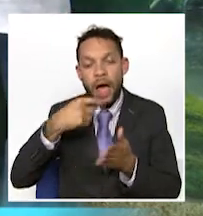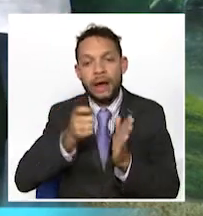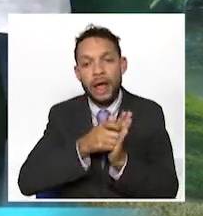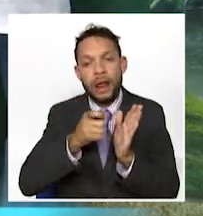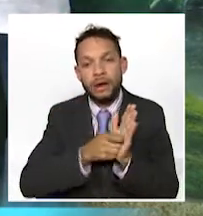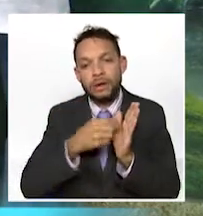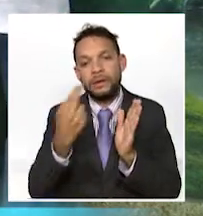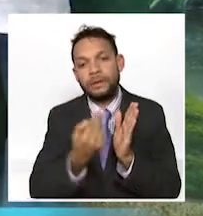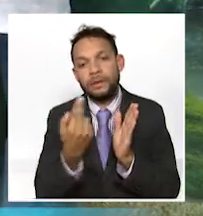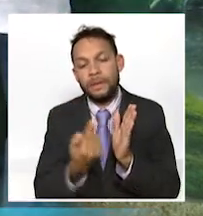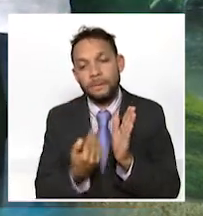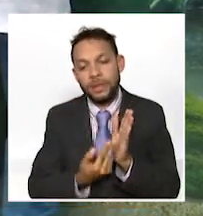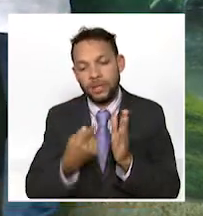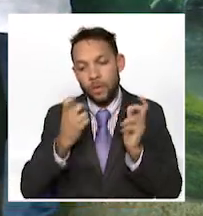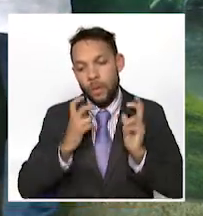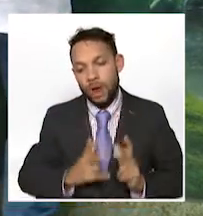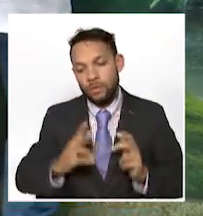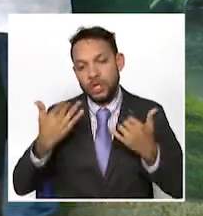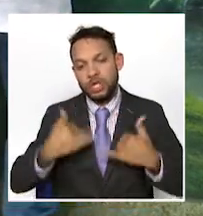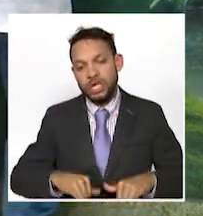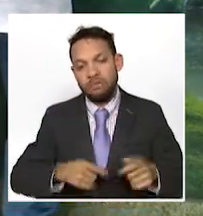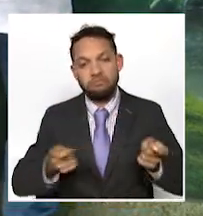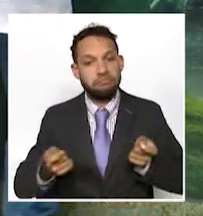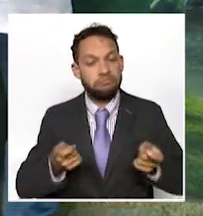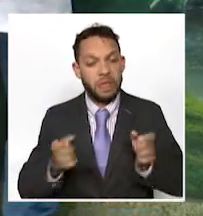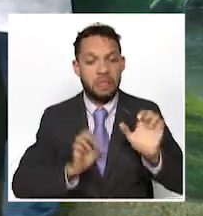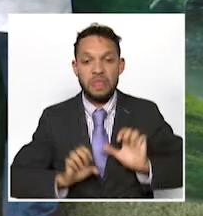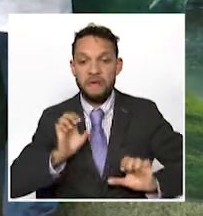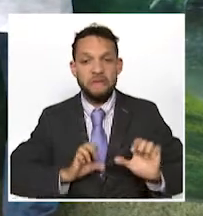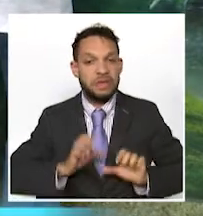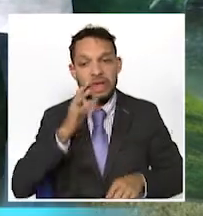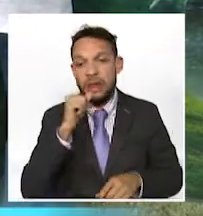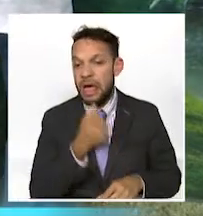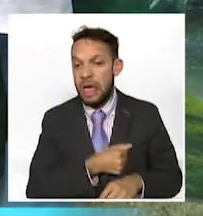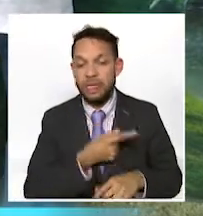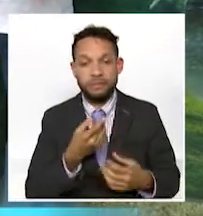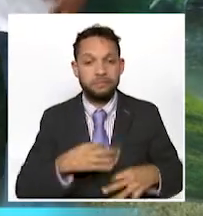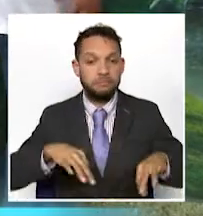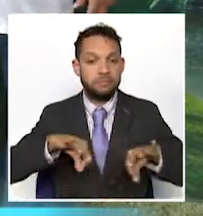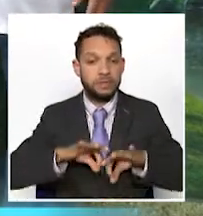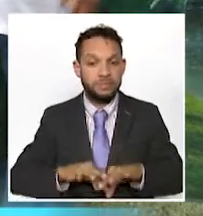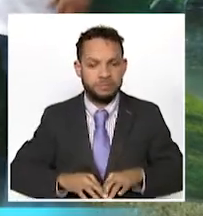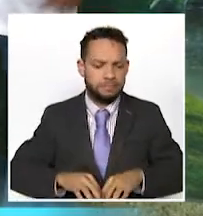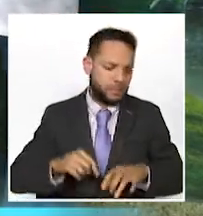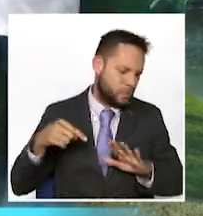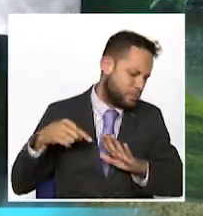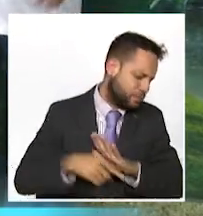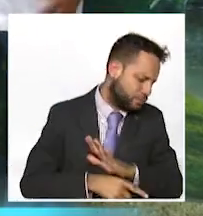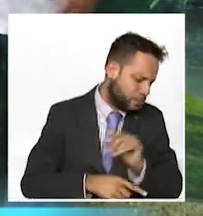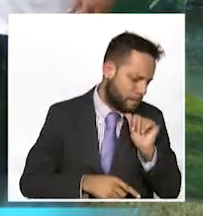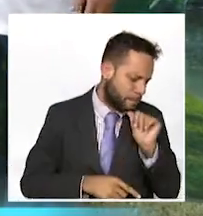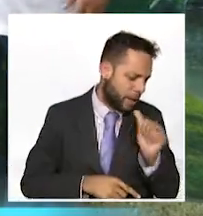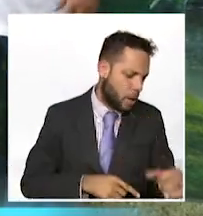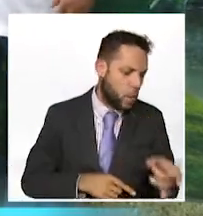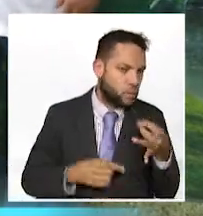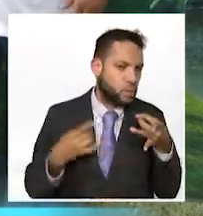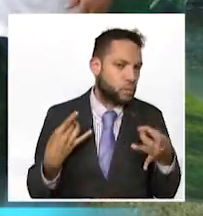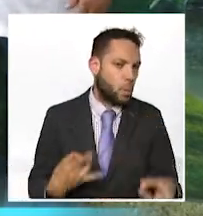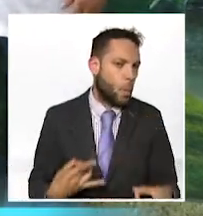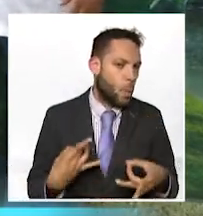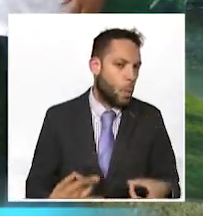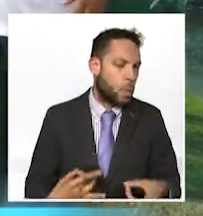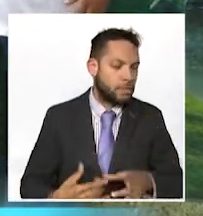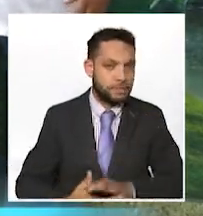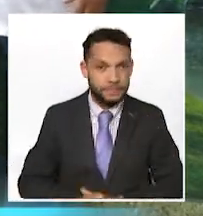cual los dolores que normalmente deberíamos saberlos manejar e identificar se están volviendo dolores crónicos y mucho más complicados de